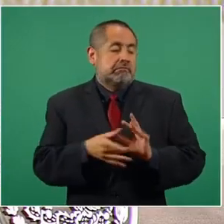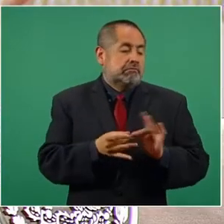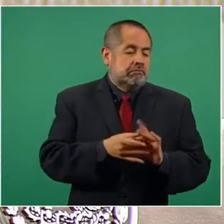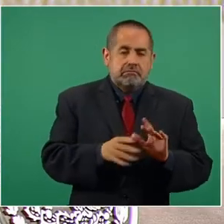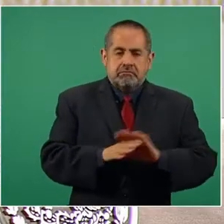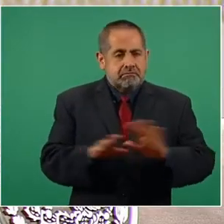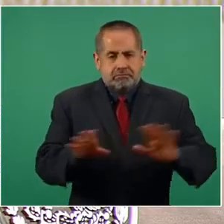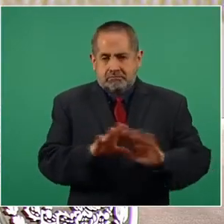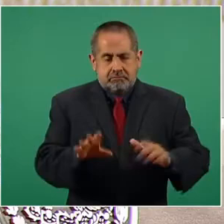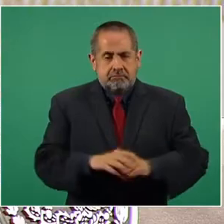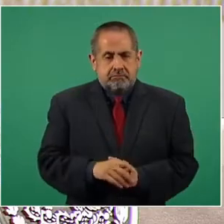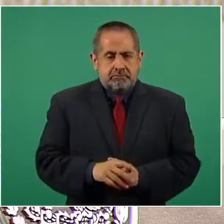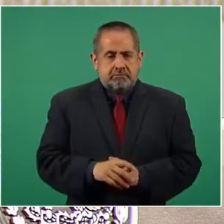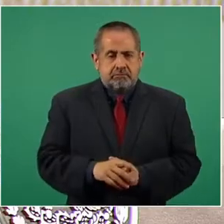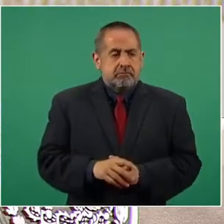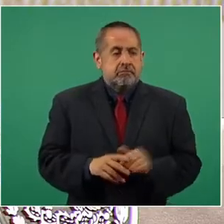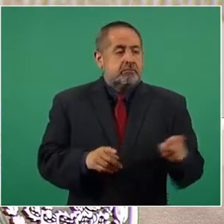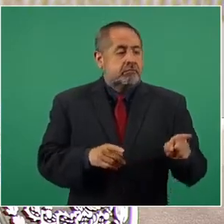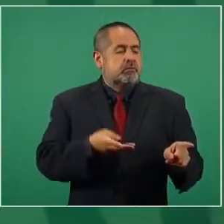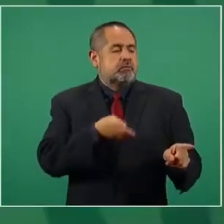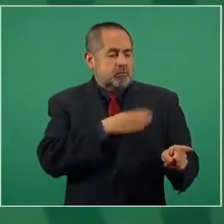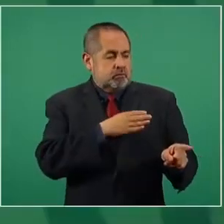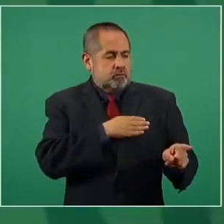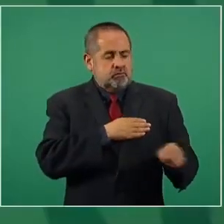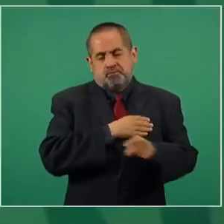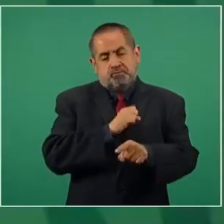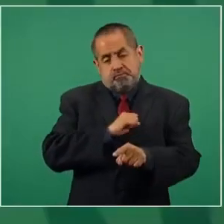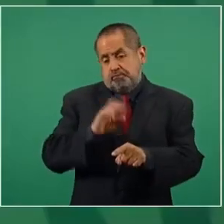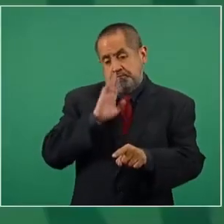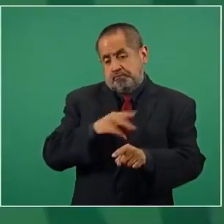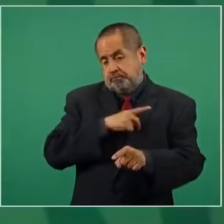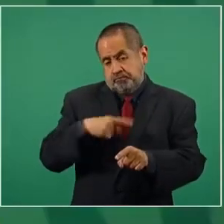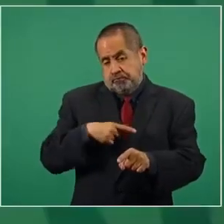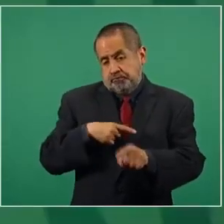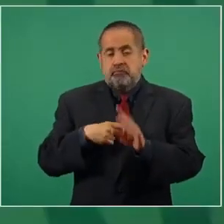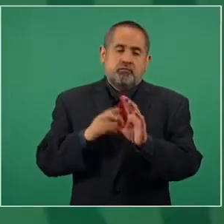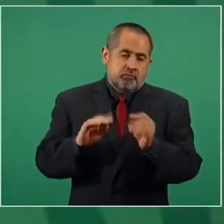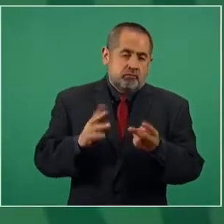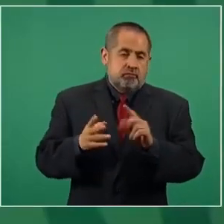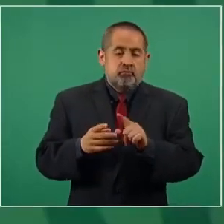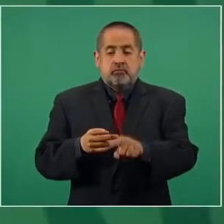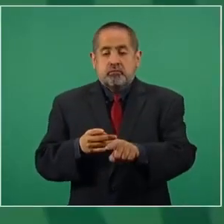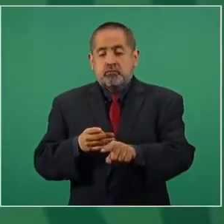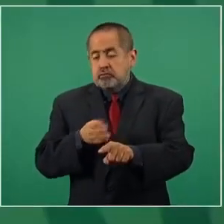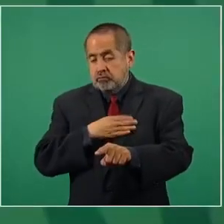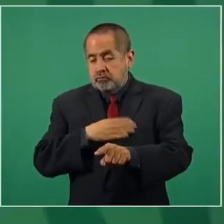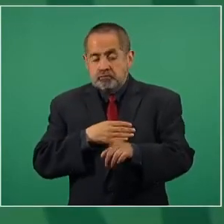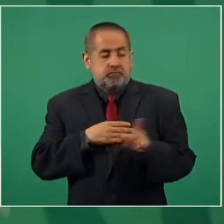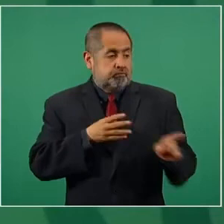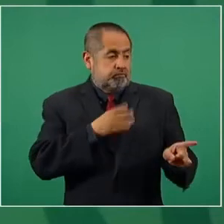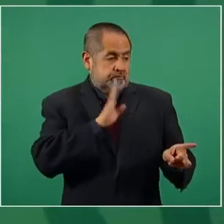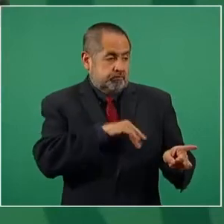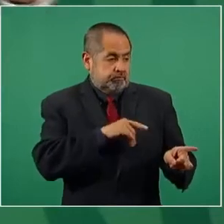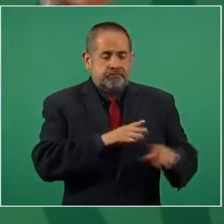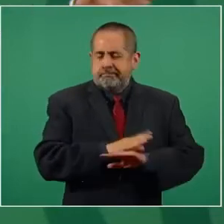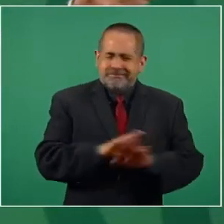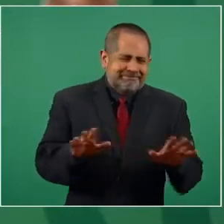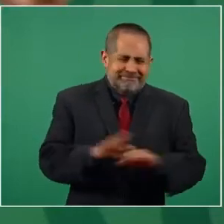de decir estos son los buenos y estos son los malos. No,